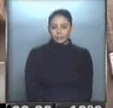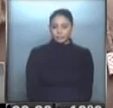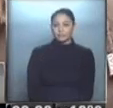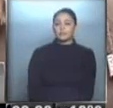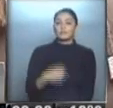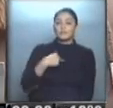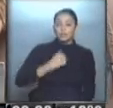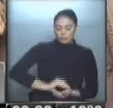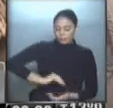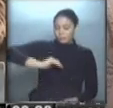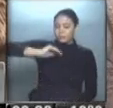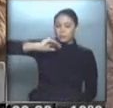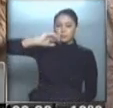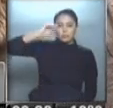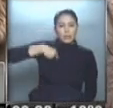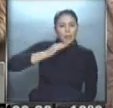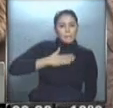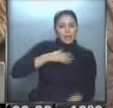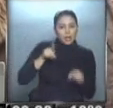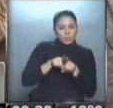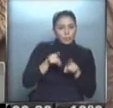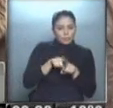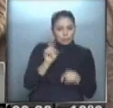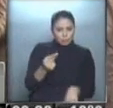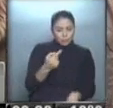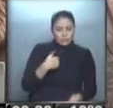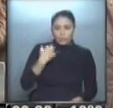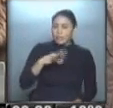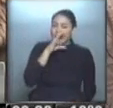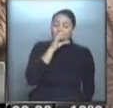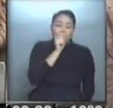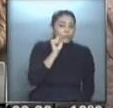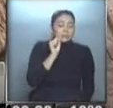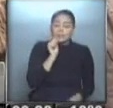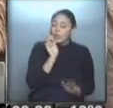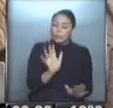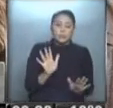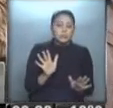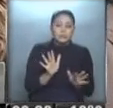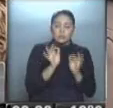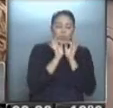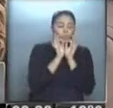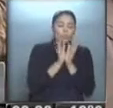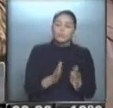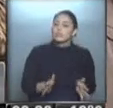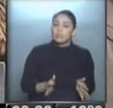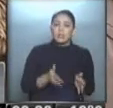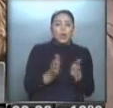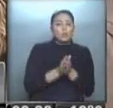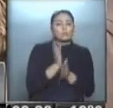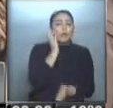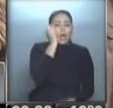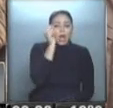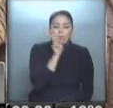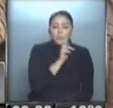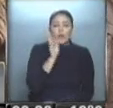me crié con la muerte de él y y lo tuve que sobrellevar como podía tanto con la abuela y